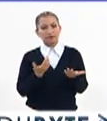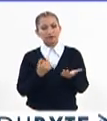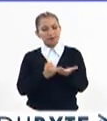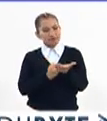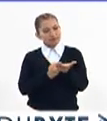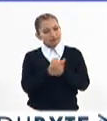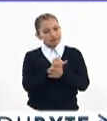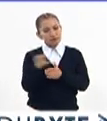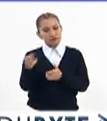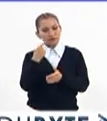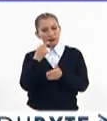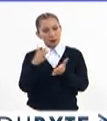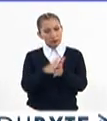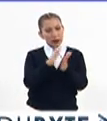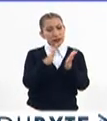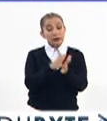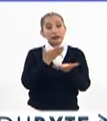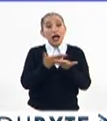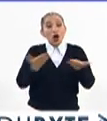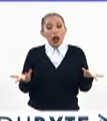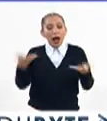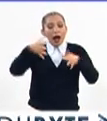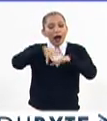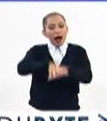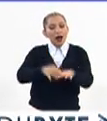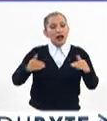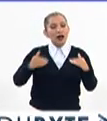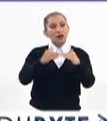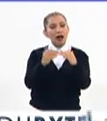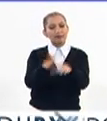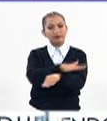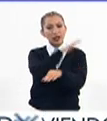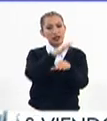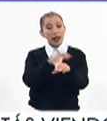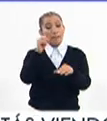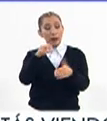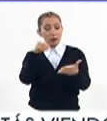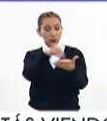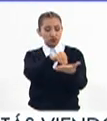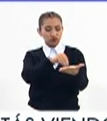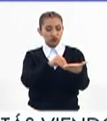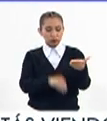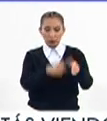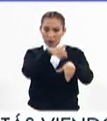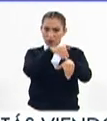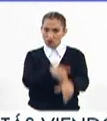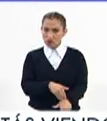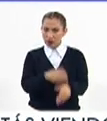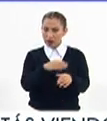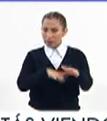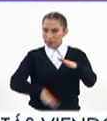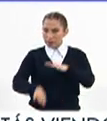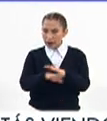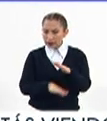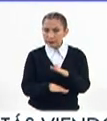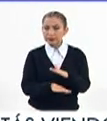democrático e incluye ahora la integralidad, equidad y excelencia como principios rectores